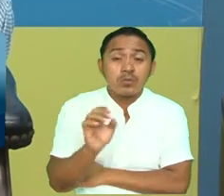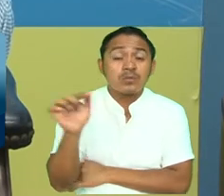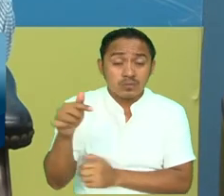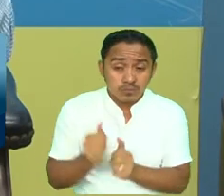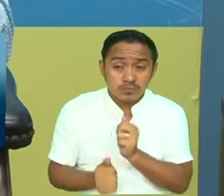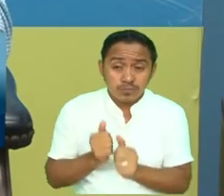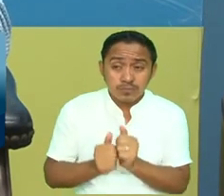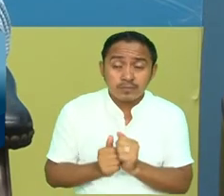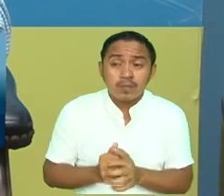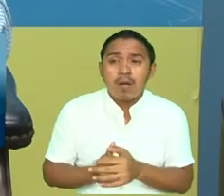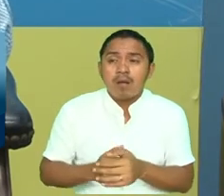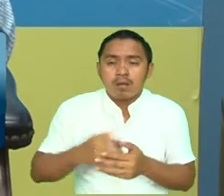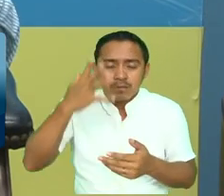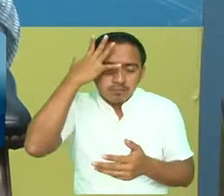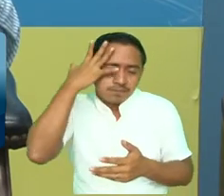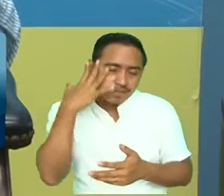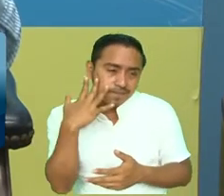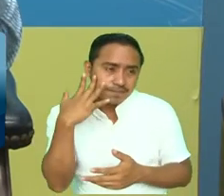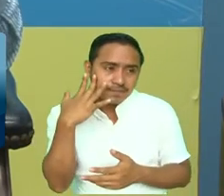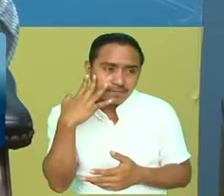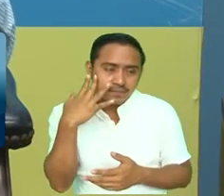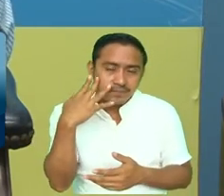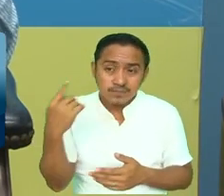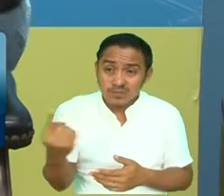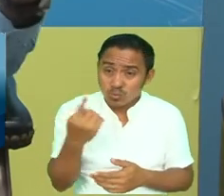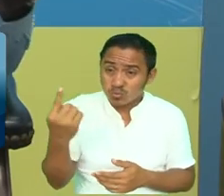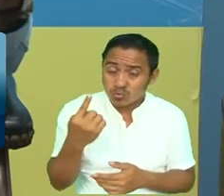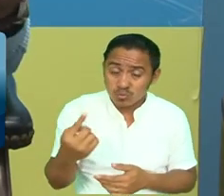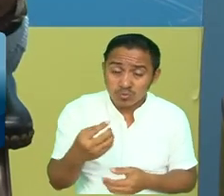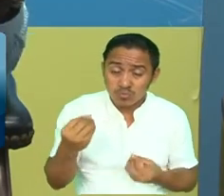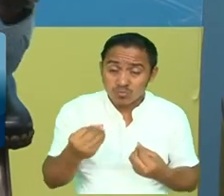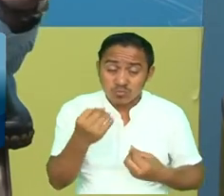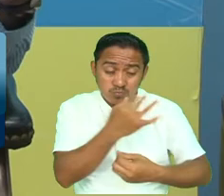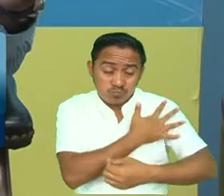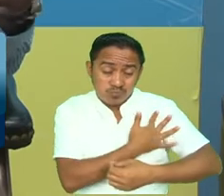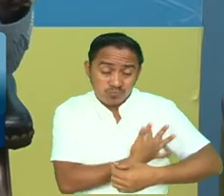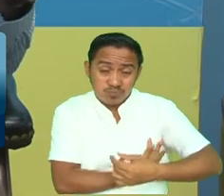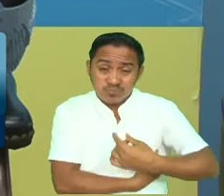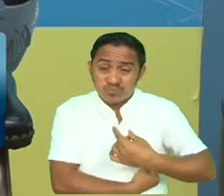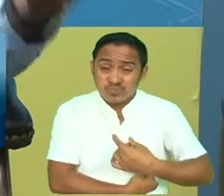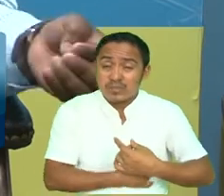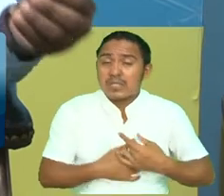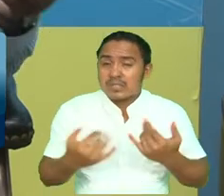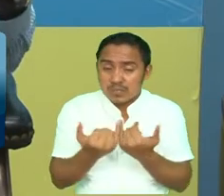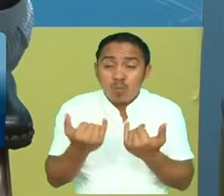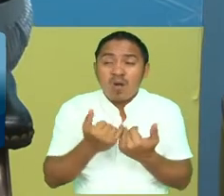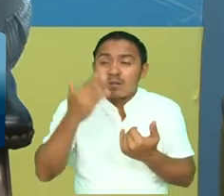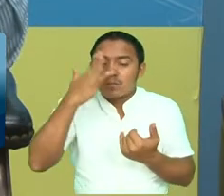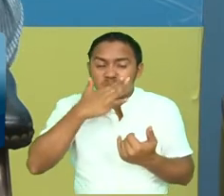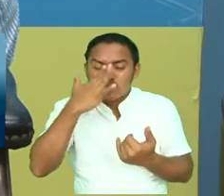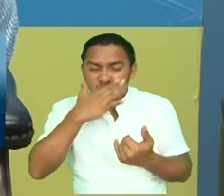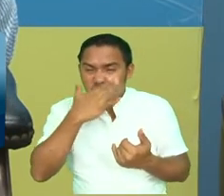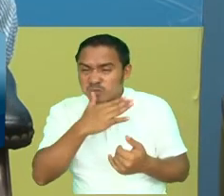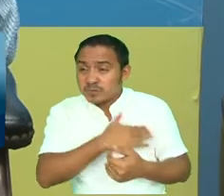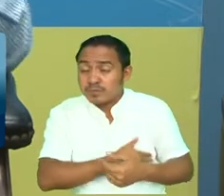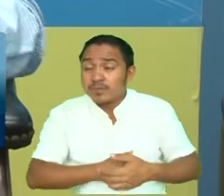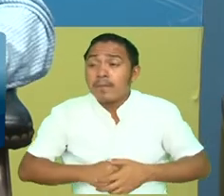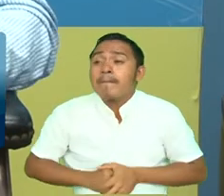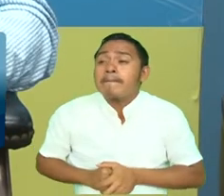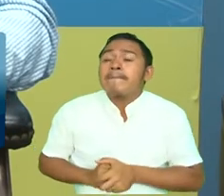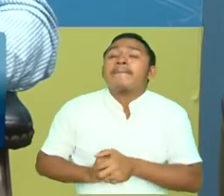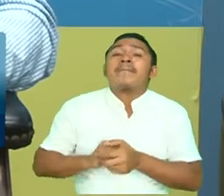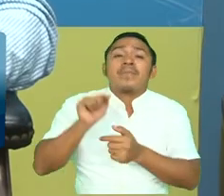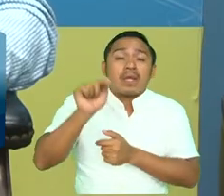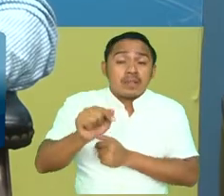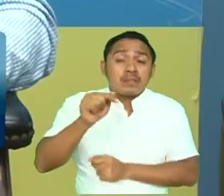ya el sudor no es solo el excesivo sudor, sino el mal olor. El mal olor. Entonces ya tenemos